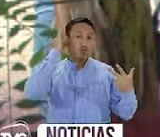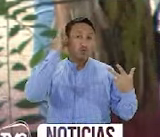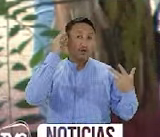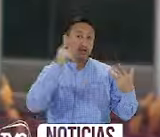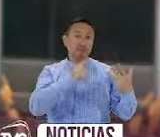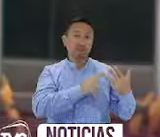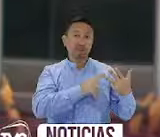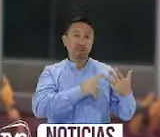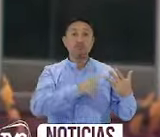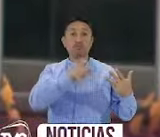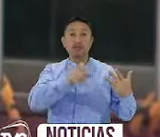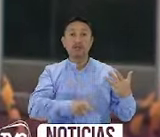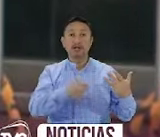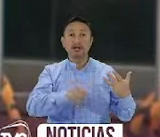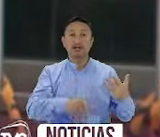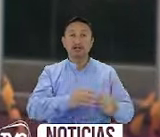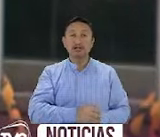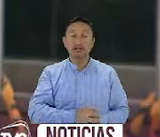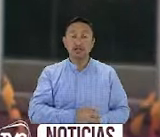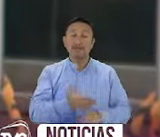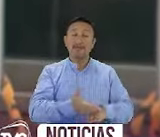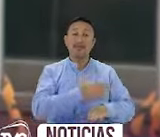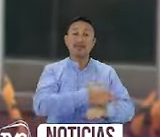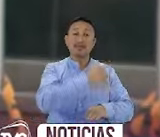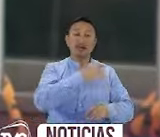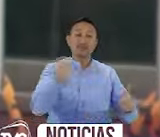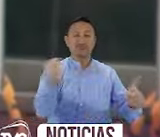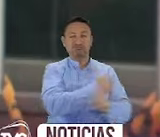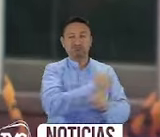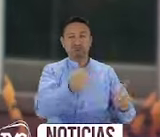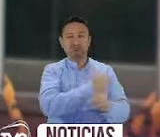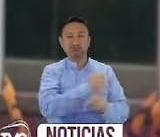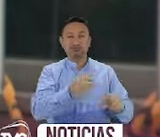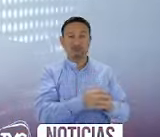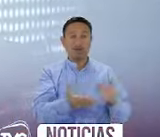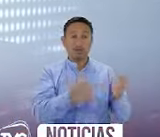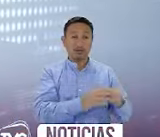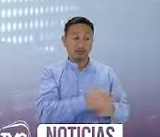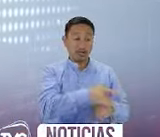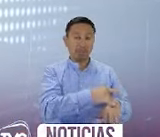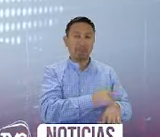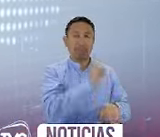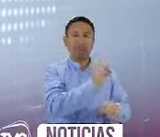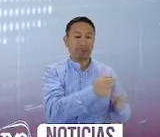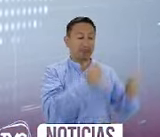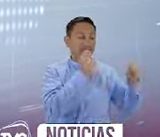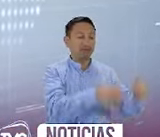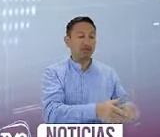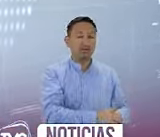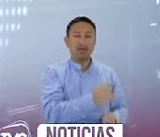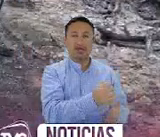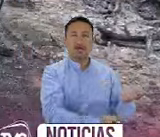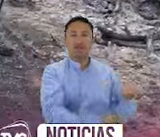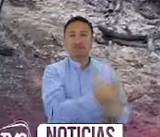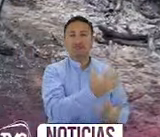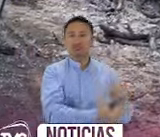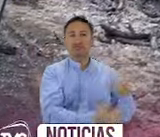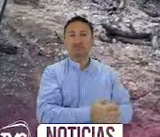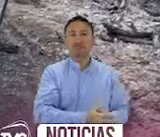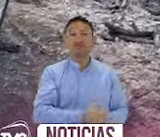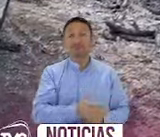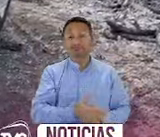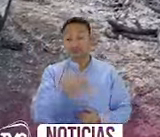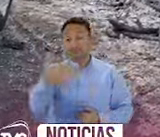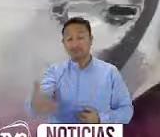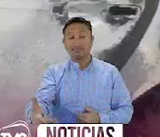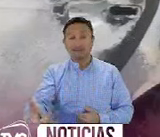habrían asesinado y torturado en otro sitio. Luego los trajeron y tras apilarlos le prendieron fuego. Un vehículo fue hallado a varios